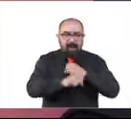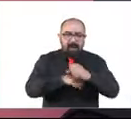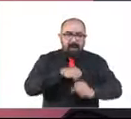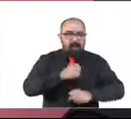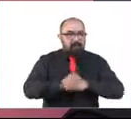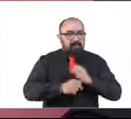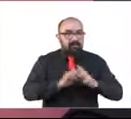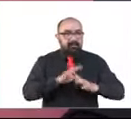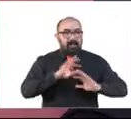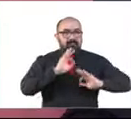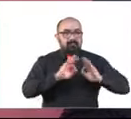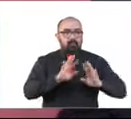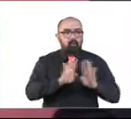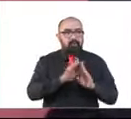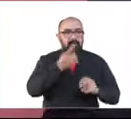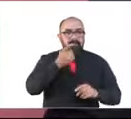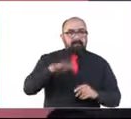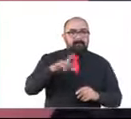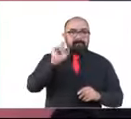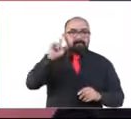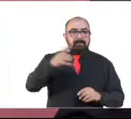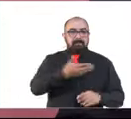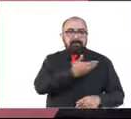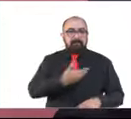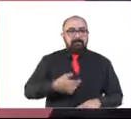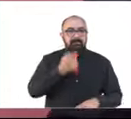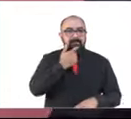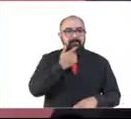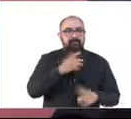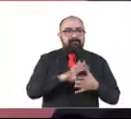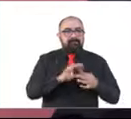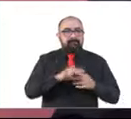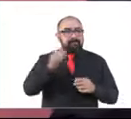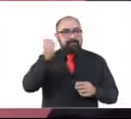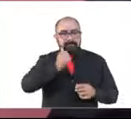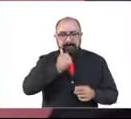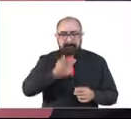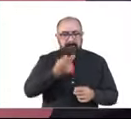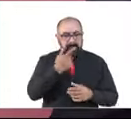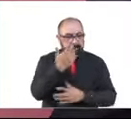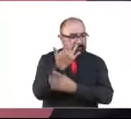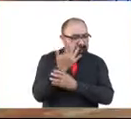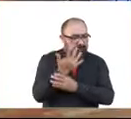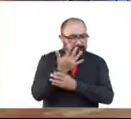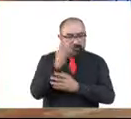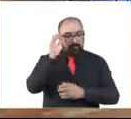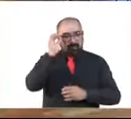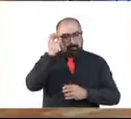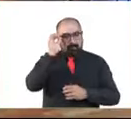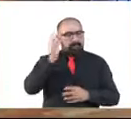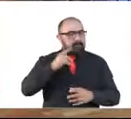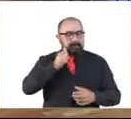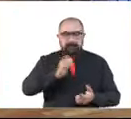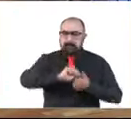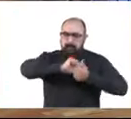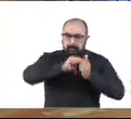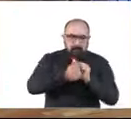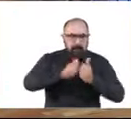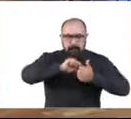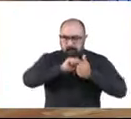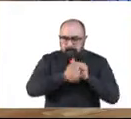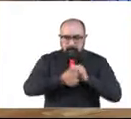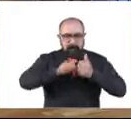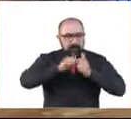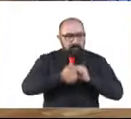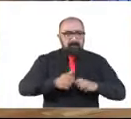acabar de salir, como dice el presidente Andrés Manuel López Obrador, que yo creo que peca de modesto, pero él siempre habla de establecer los cimientos de la transformación.